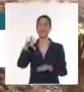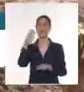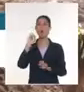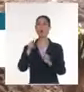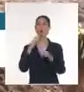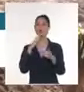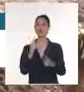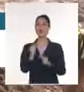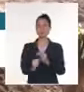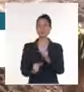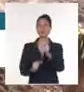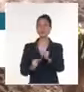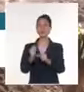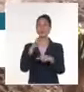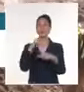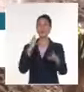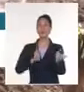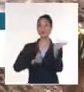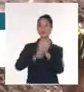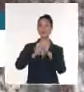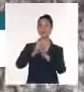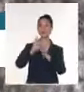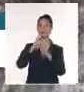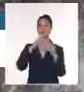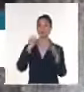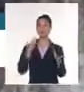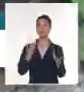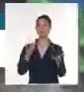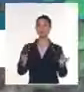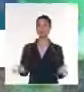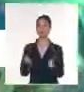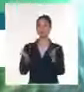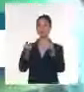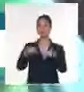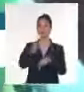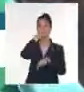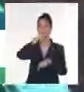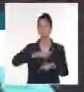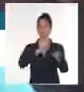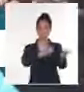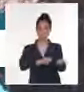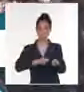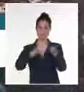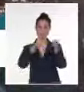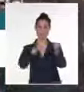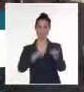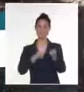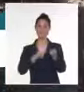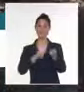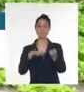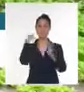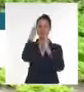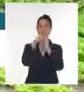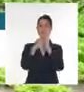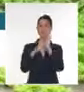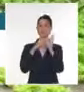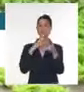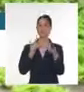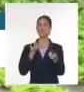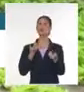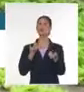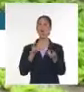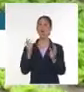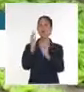la mejora de la capacidad de investigación y desarrollo en el sector agrícola cubano. Entre las herramientas incorporadas están dispositivos para medir